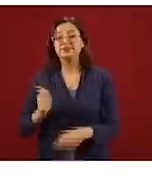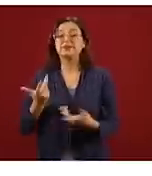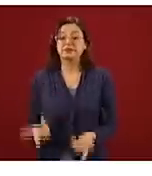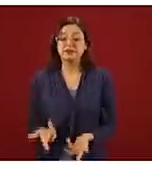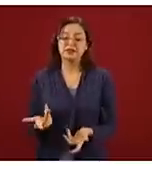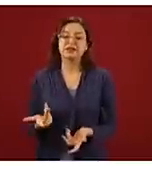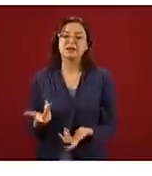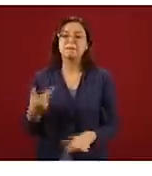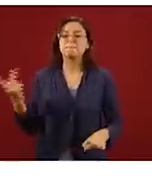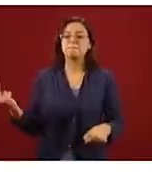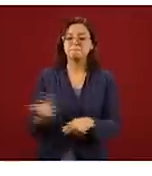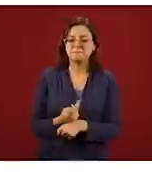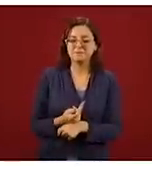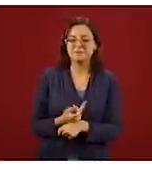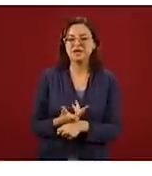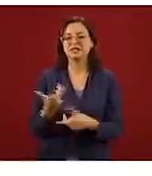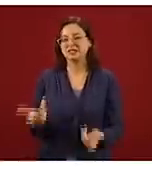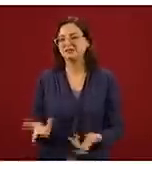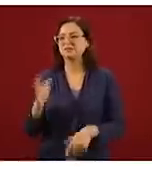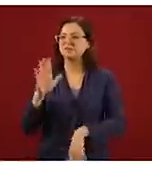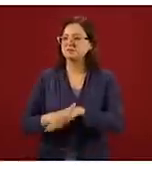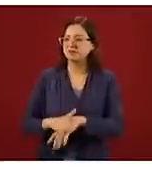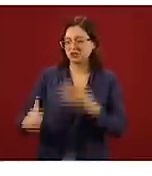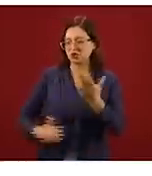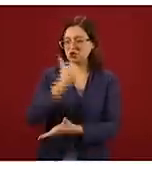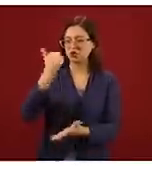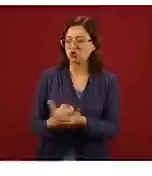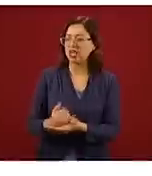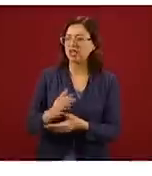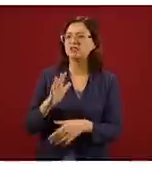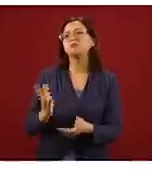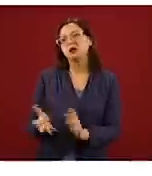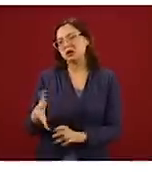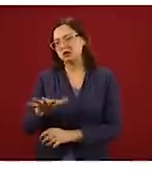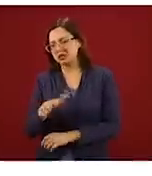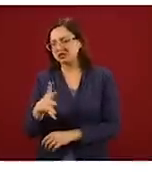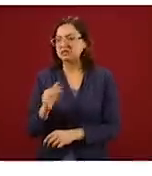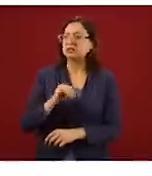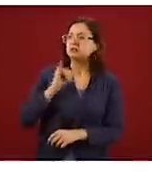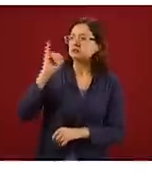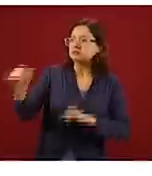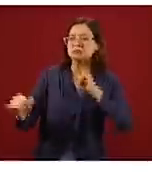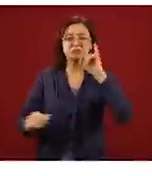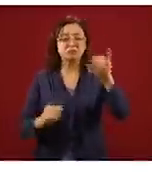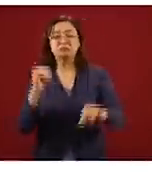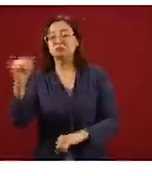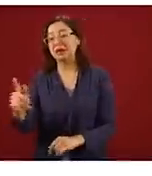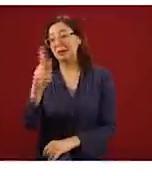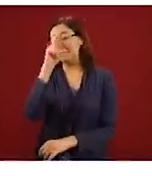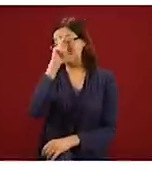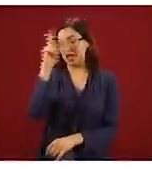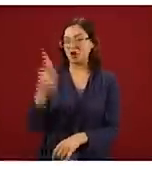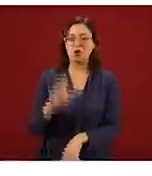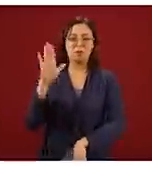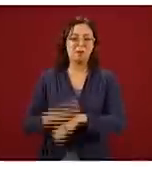más se aleja uno de las capitales y de las zonas urbanas, encuentra uno equipos más viejos que necesitan ser